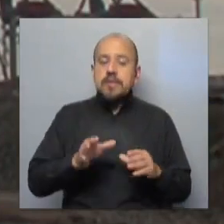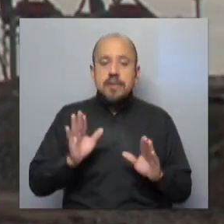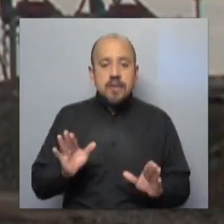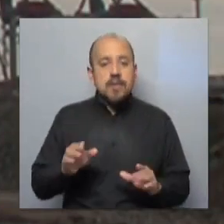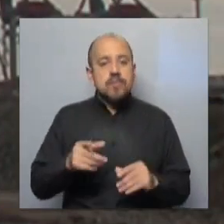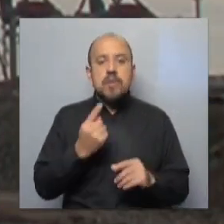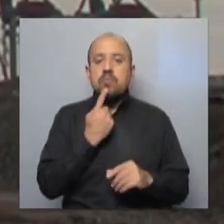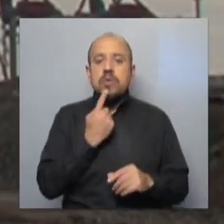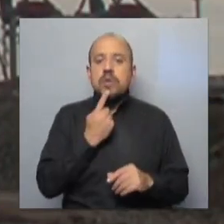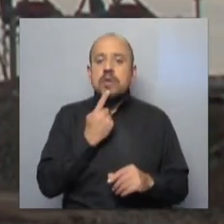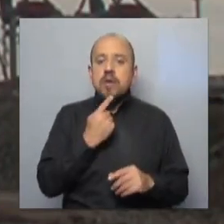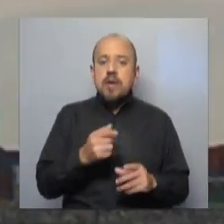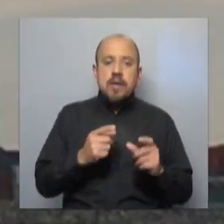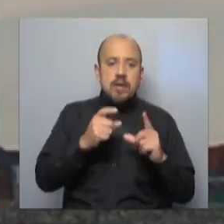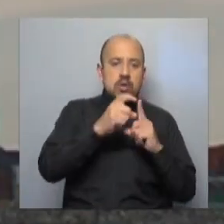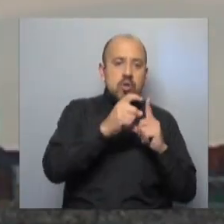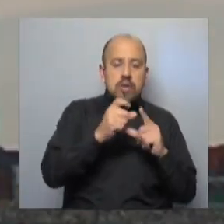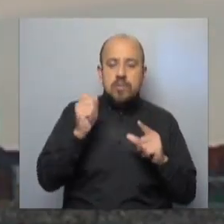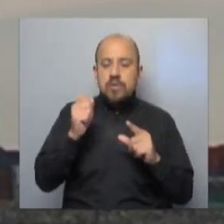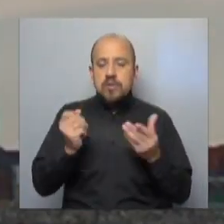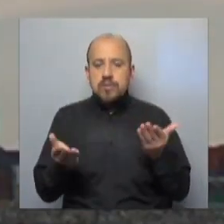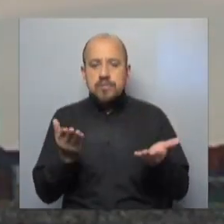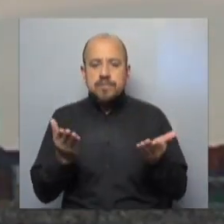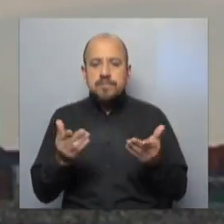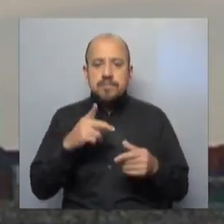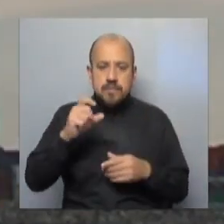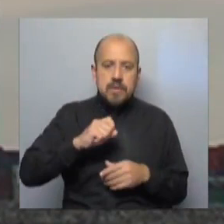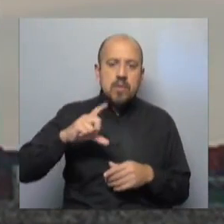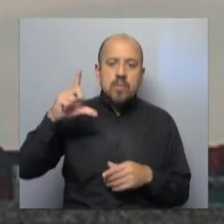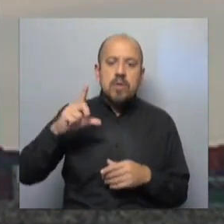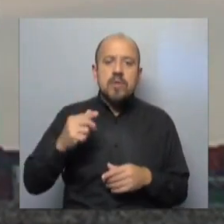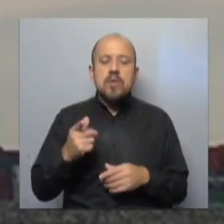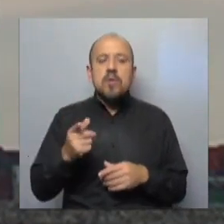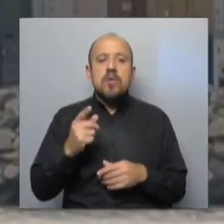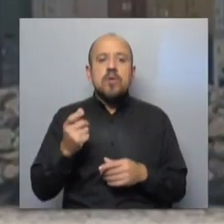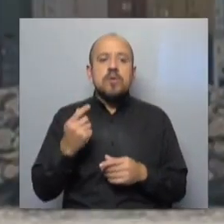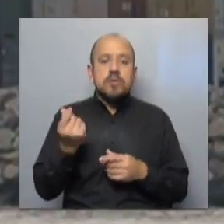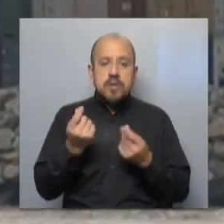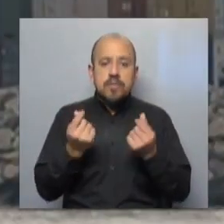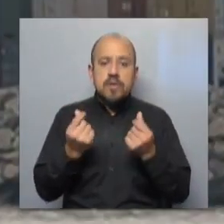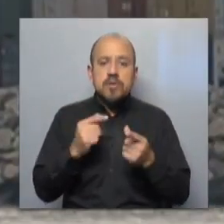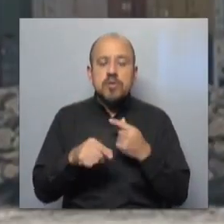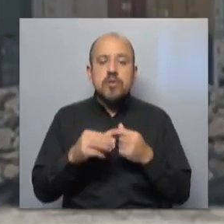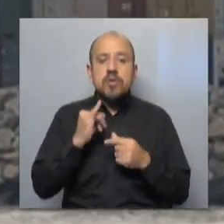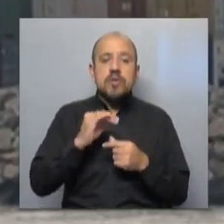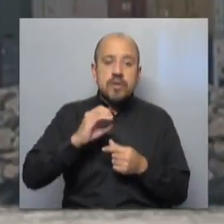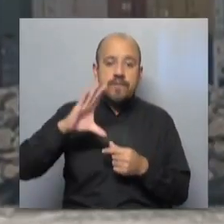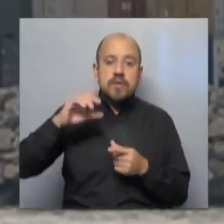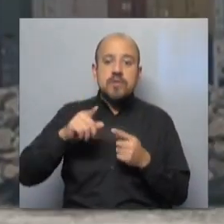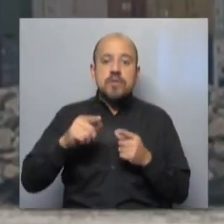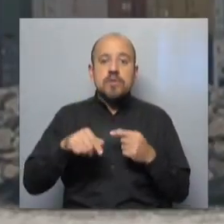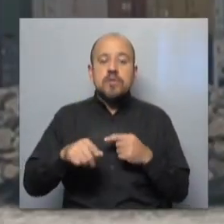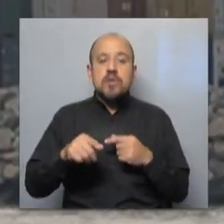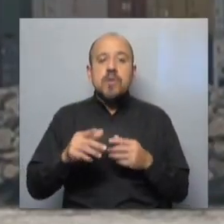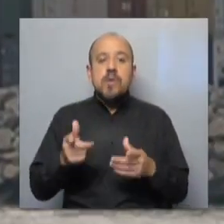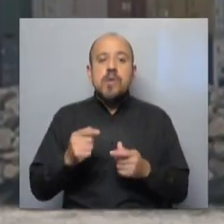política monetaria contractiva y orientada a contener el aumento de precios y las expectativas inflacionarias impacta sobre el